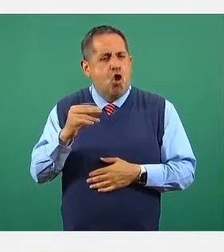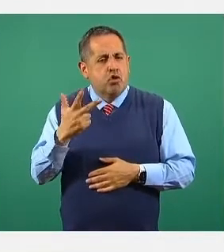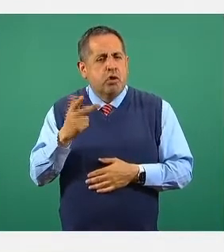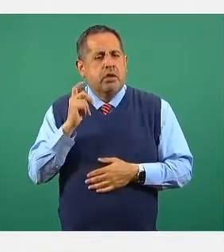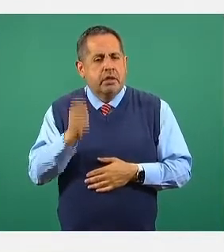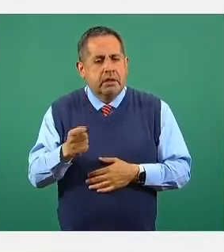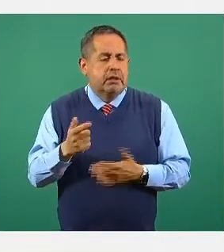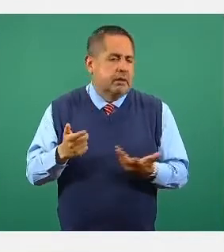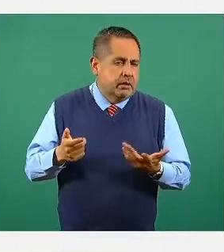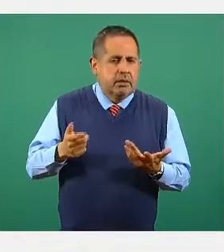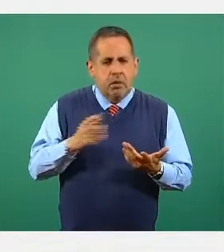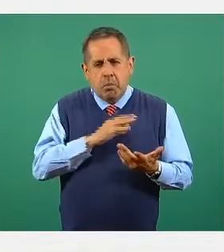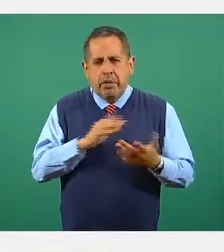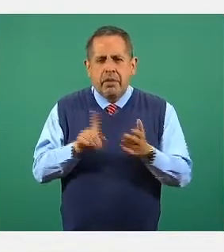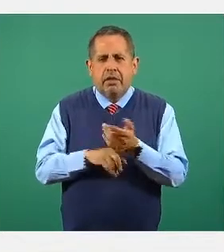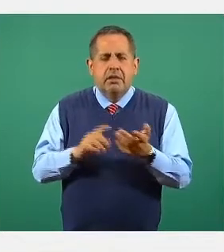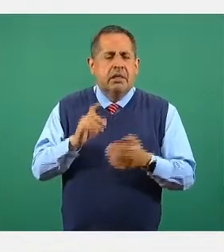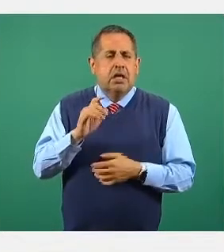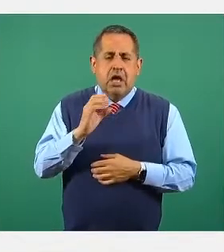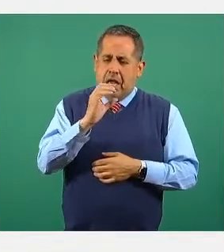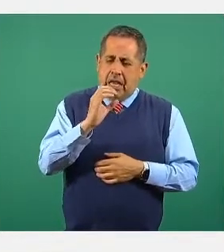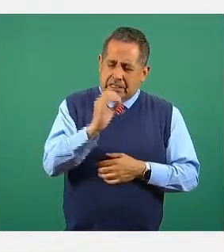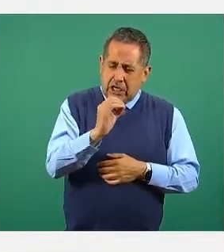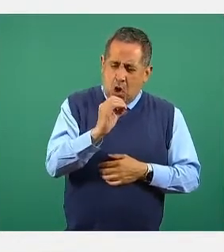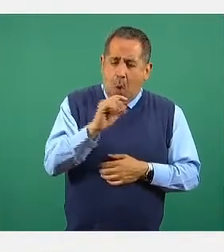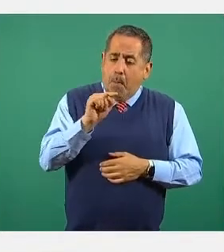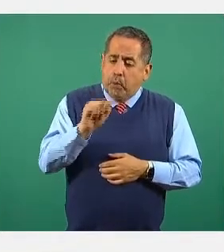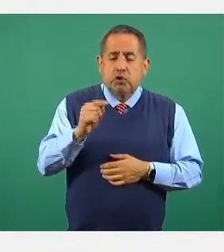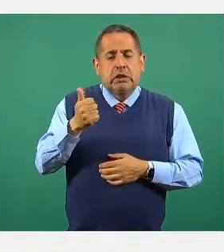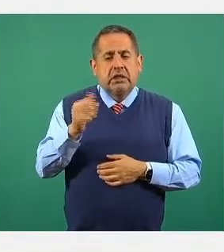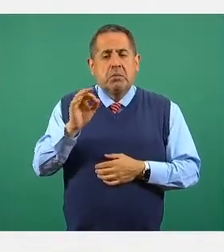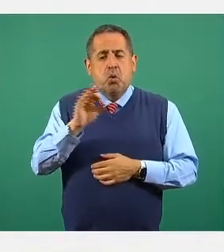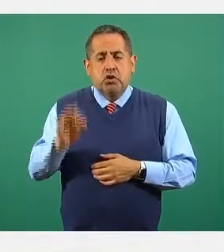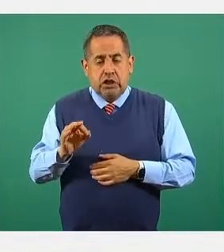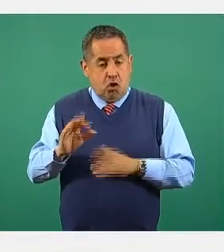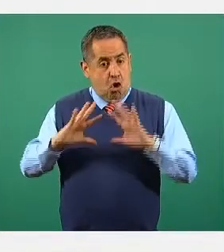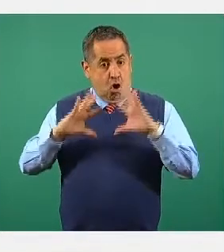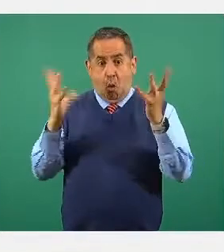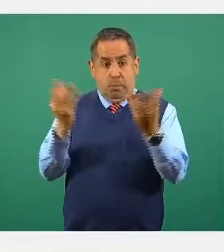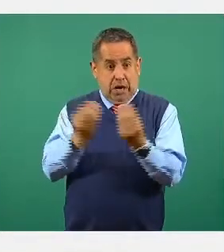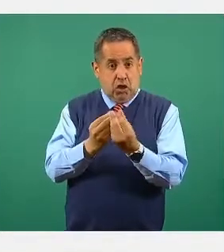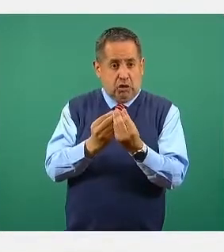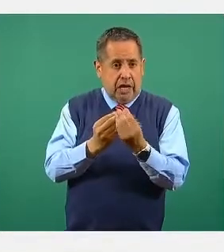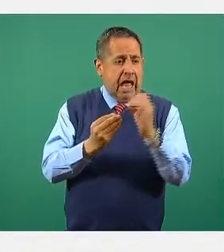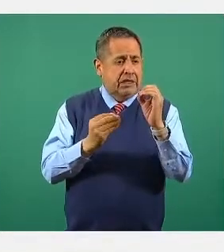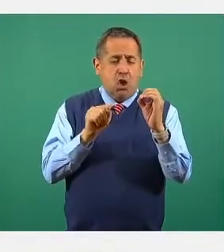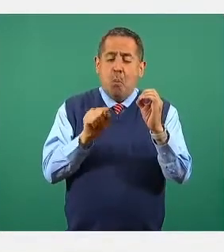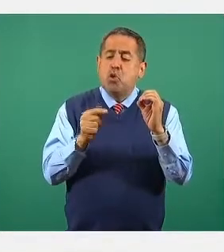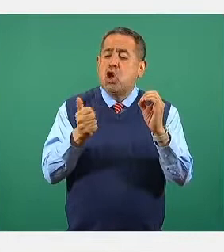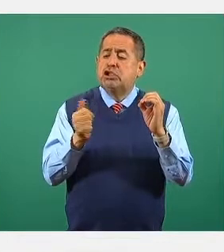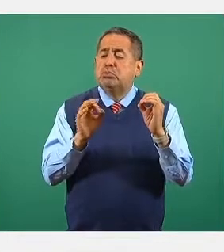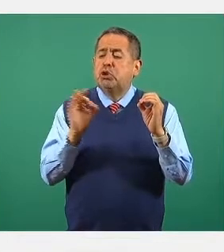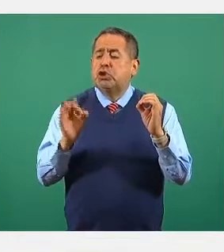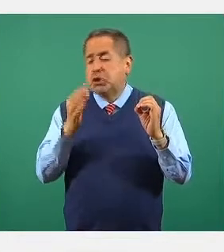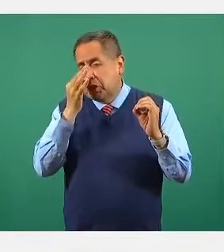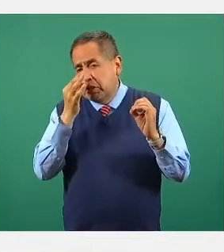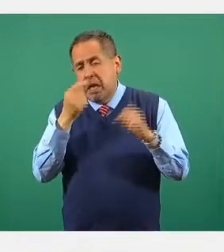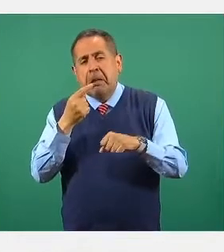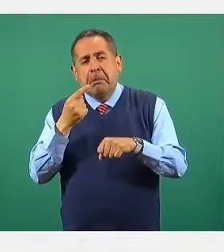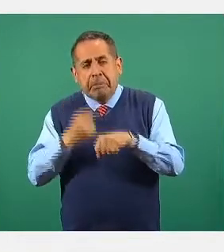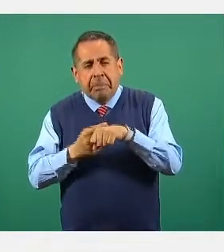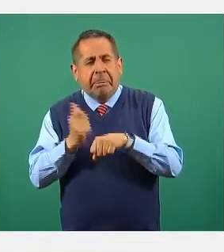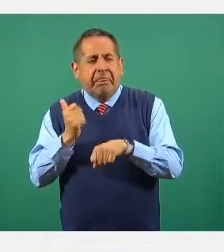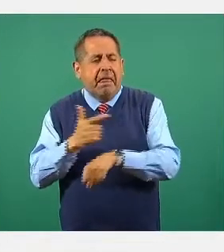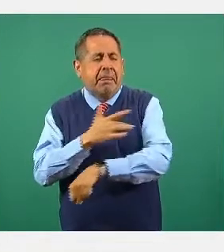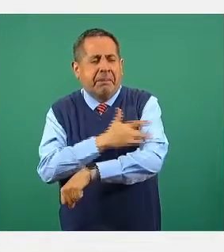3.398, estos representan solamente al 0.6% del total de dosis que hasta el momento se han aplicado,